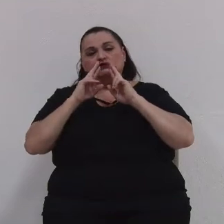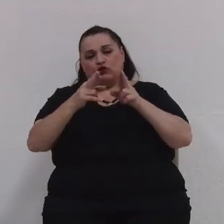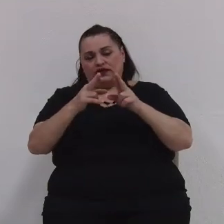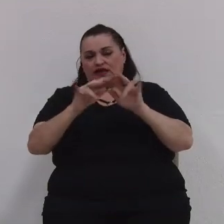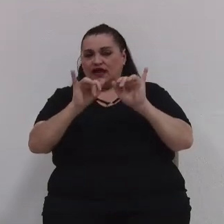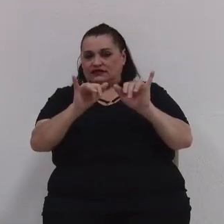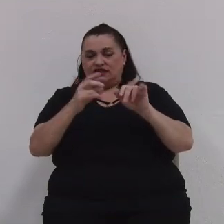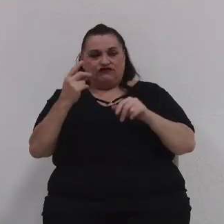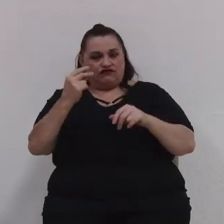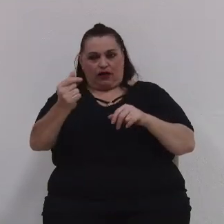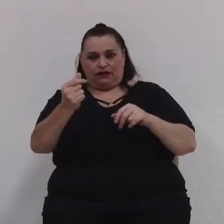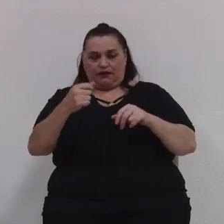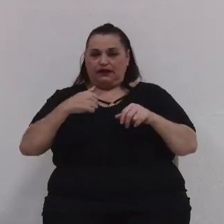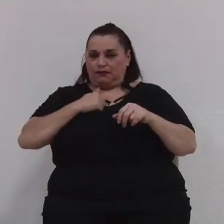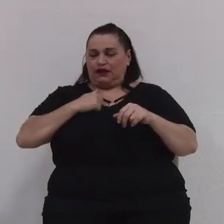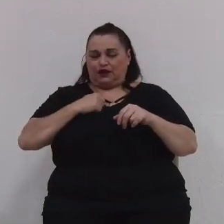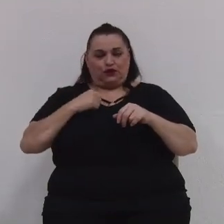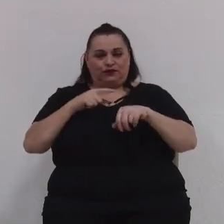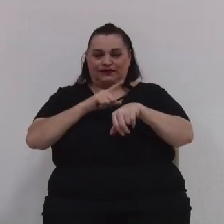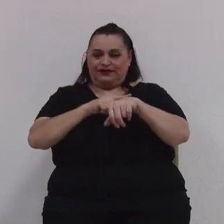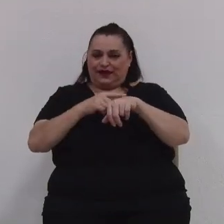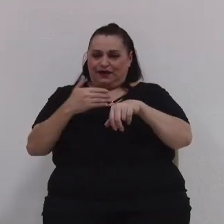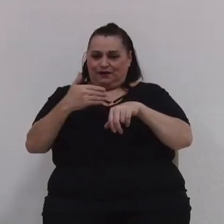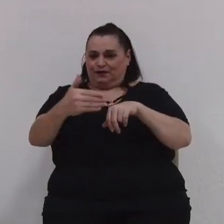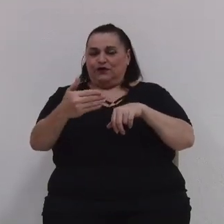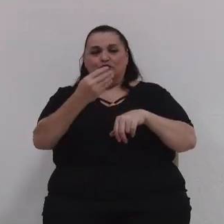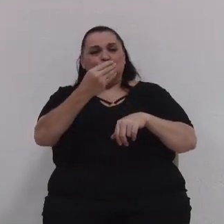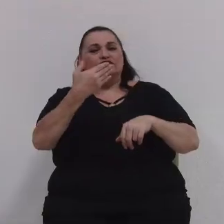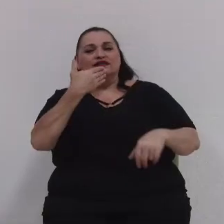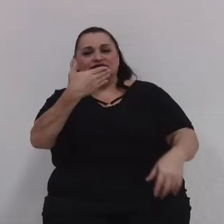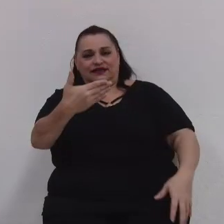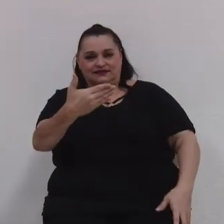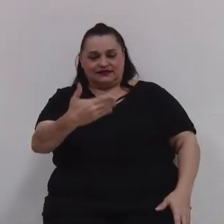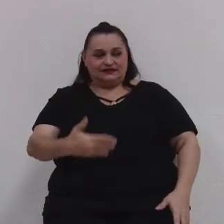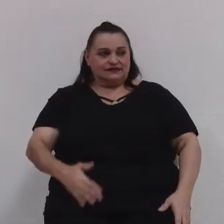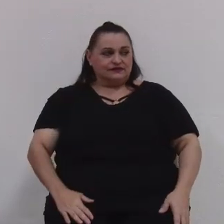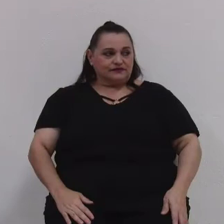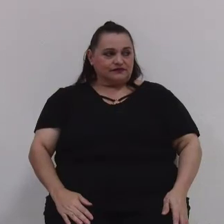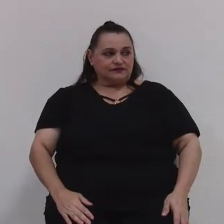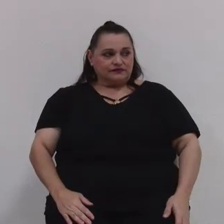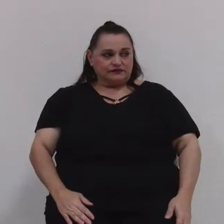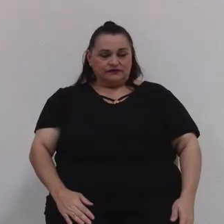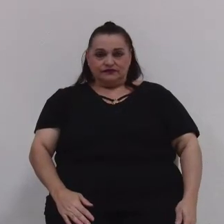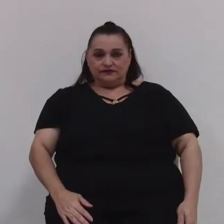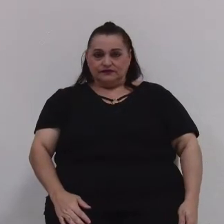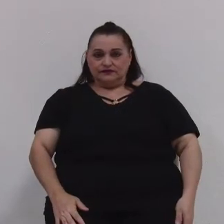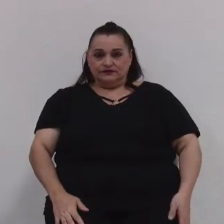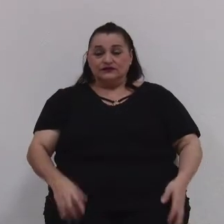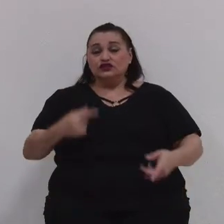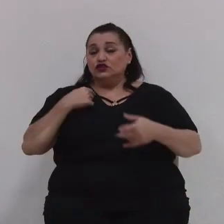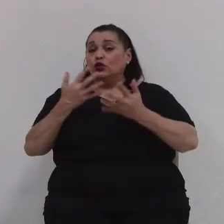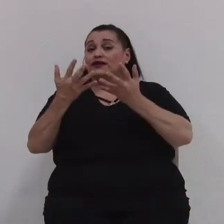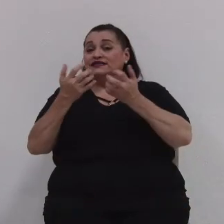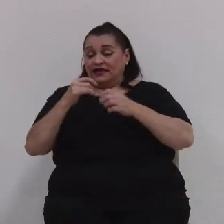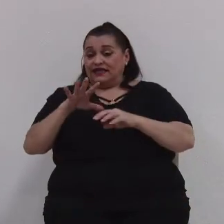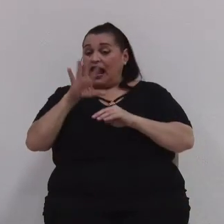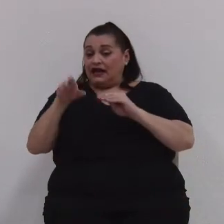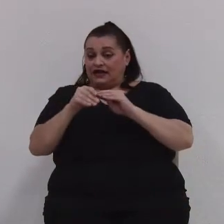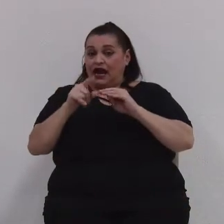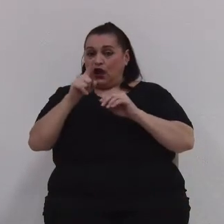rápidamente, y perdón, se me hizo rápido muchas gracias. Muy larga la respuesta. Silvia, por favor. Quisiera agregar un